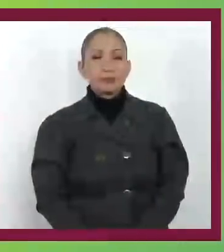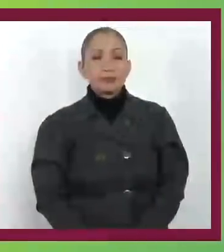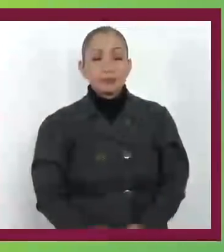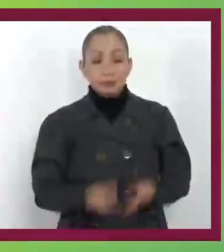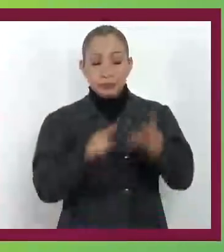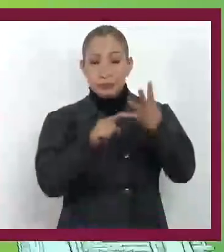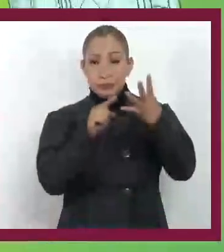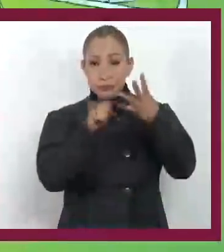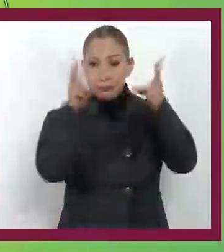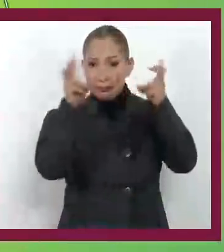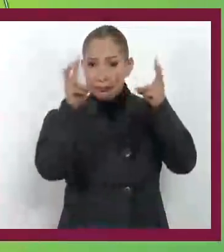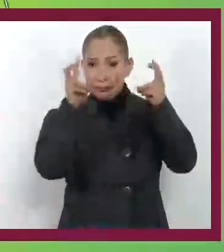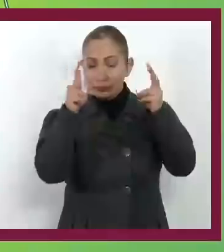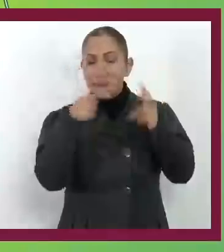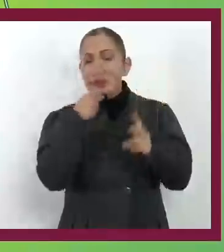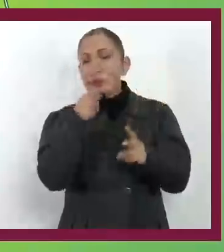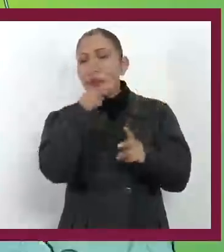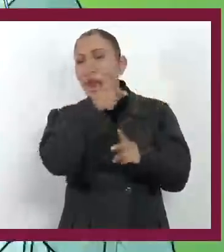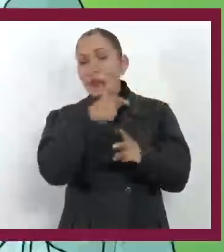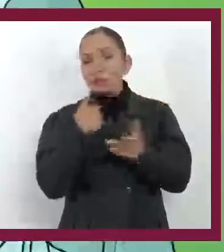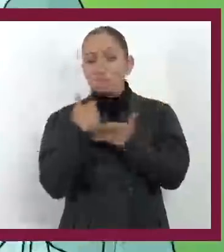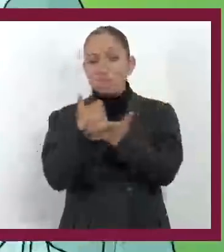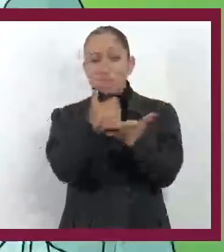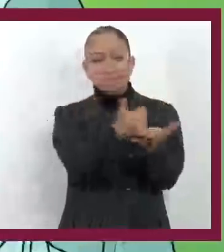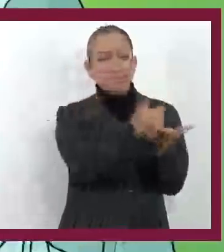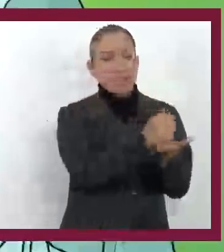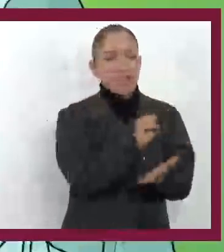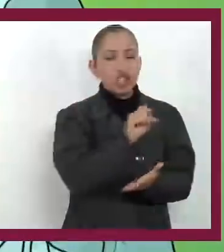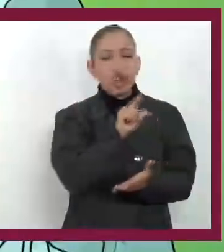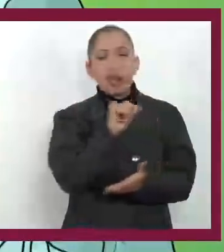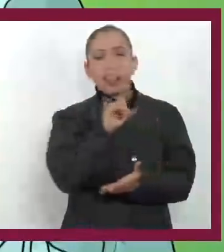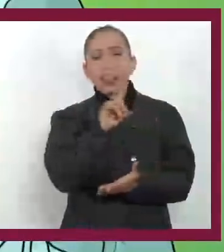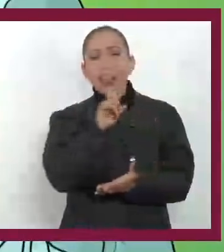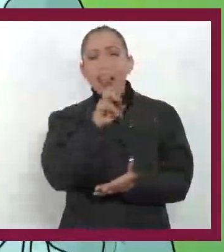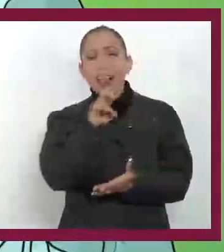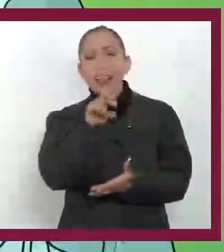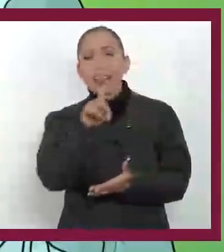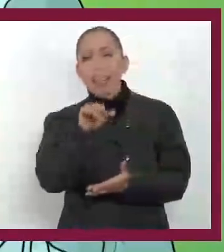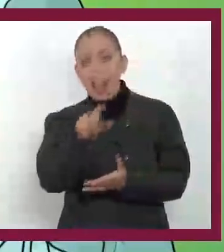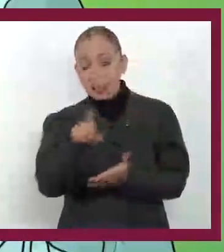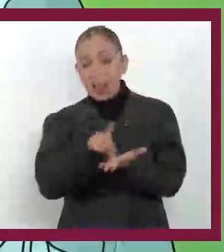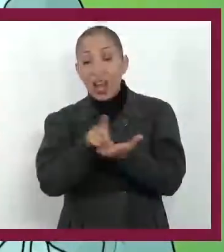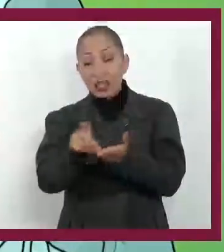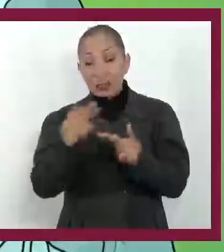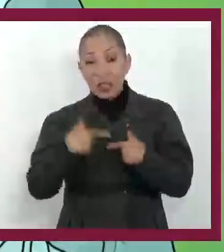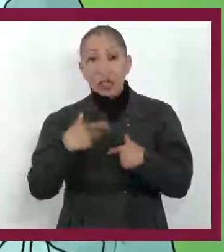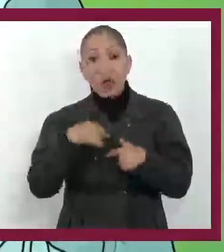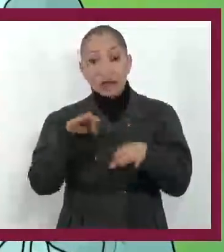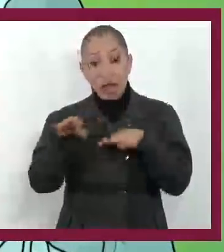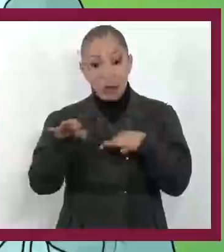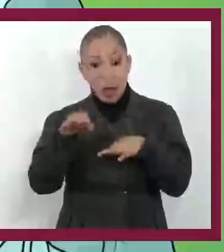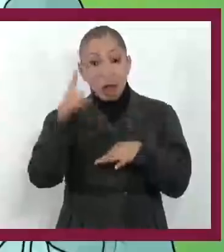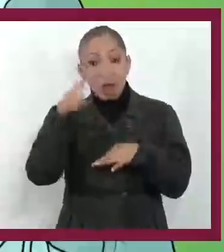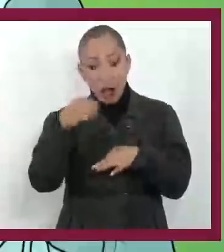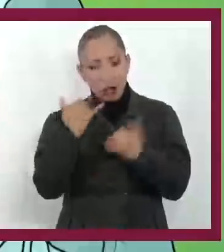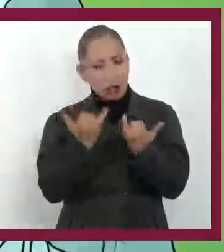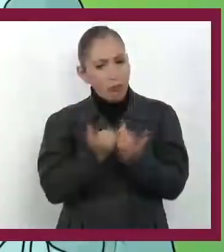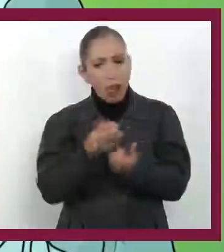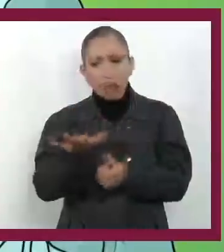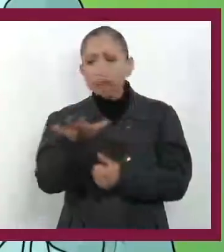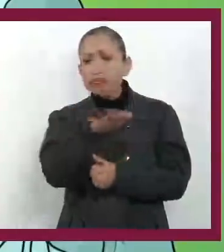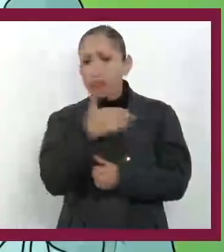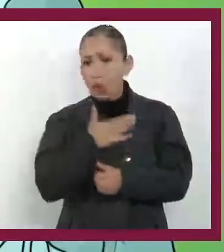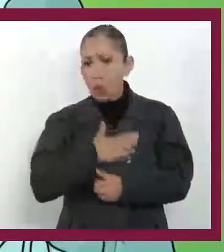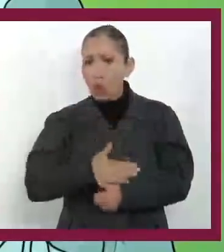El cuarto título versa sobre la solidaridad. Garantiza la protección de los derechos de los trabajadores para que tengan